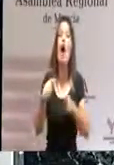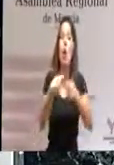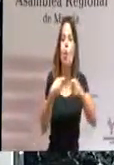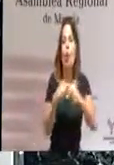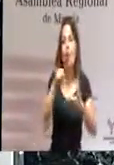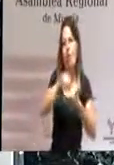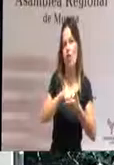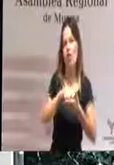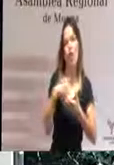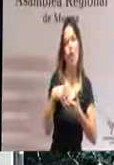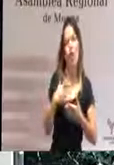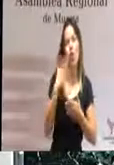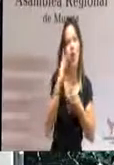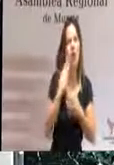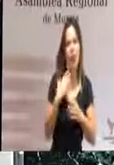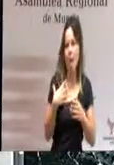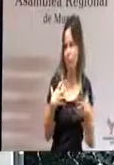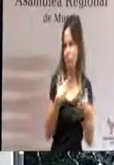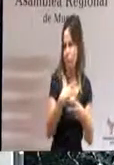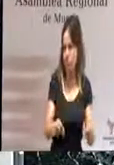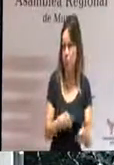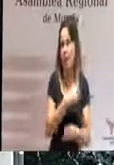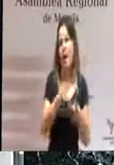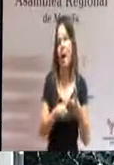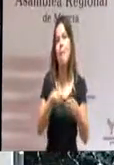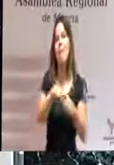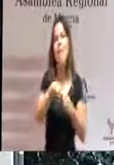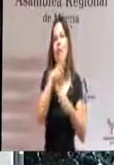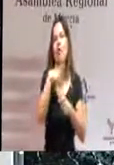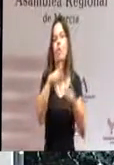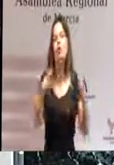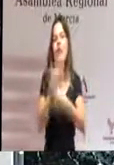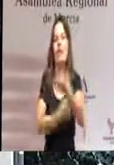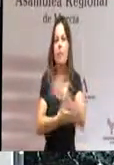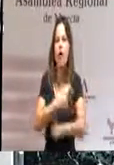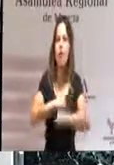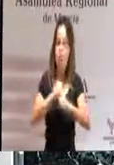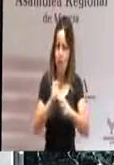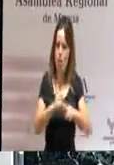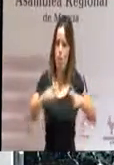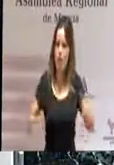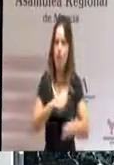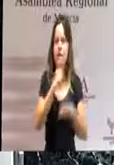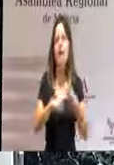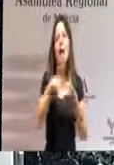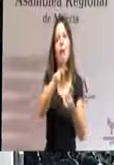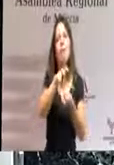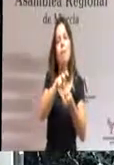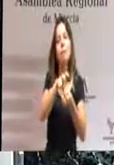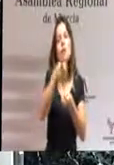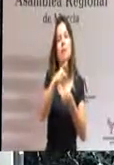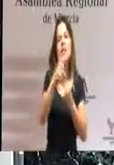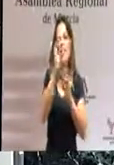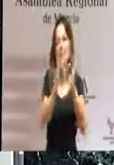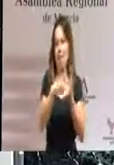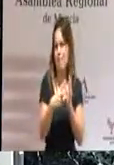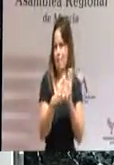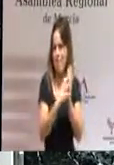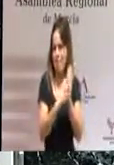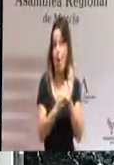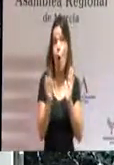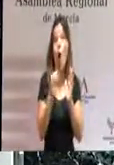día, incrementar las plazas de atención para discapacitados y para mayores, bajar los impuestos y suprimir tasas o